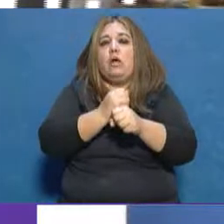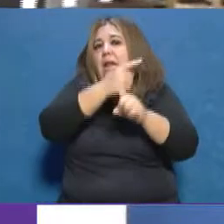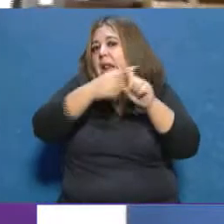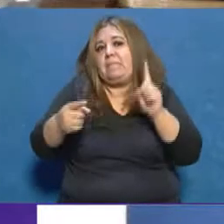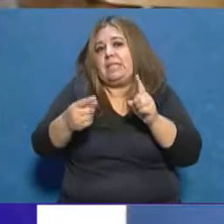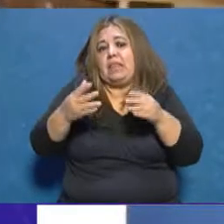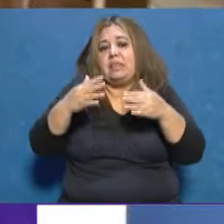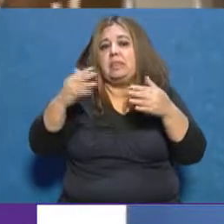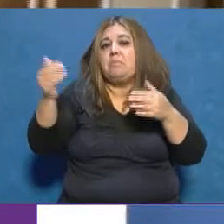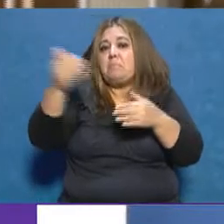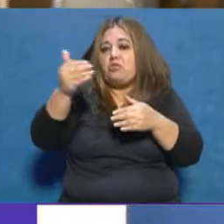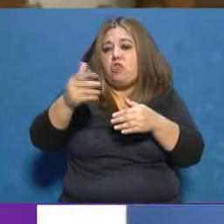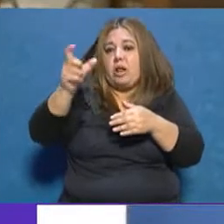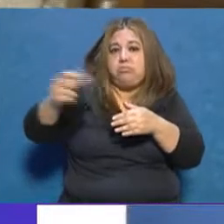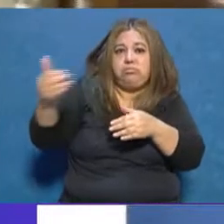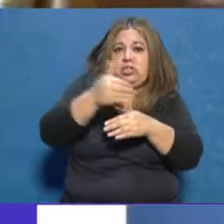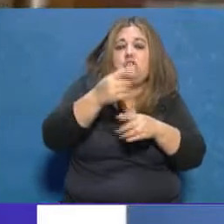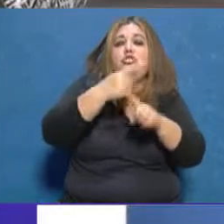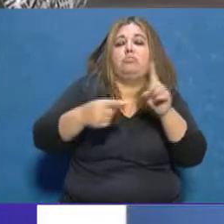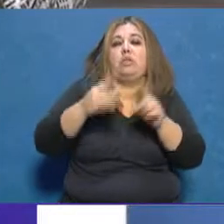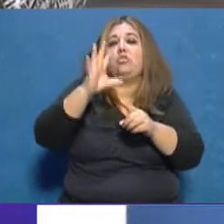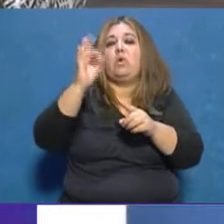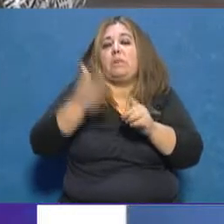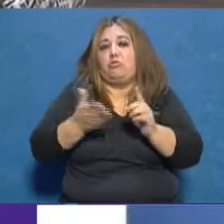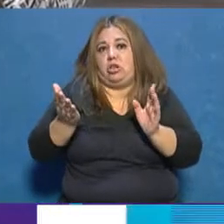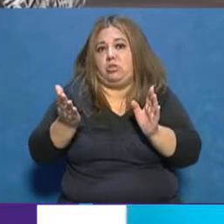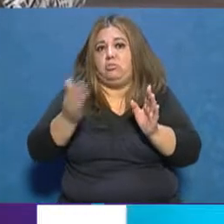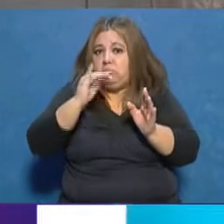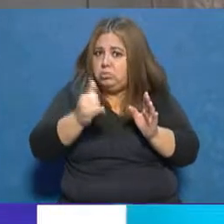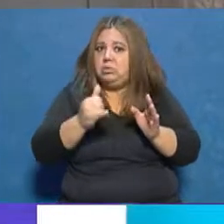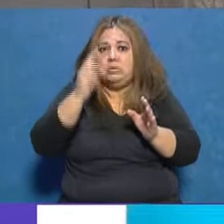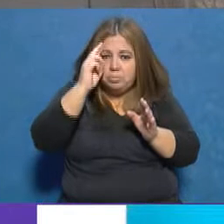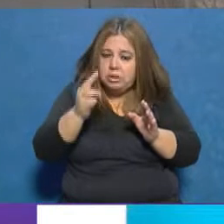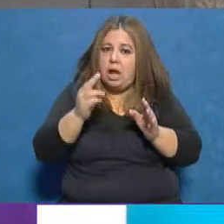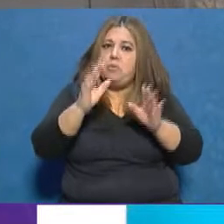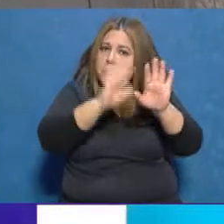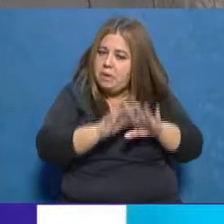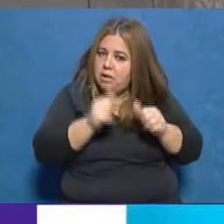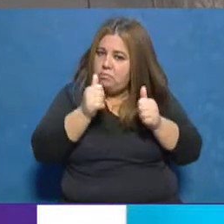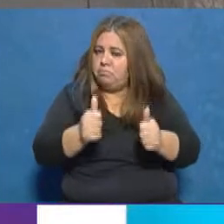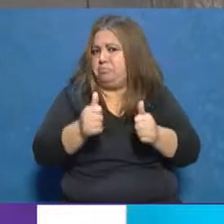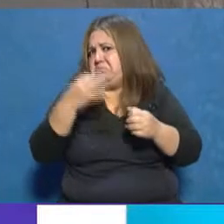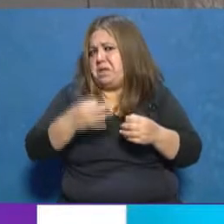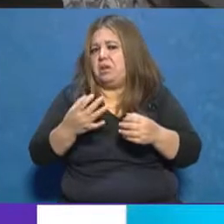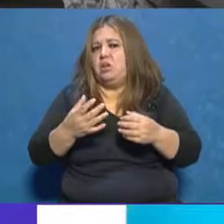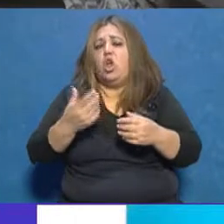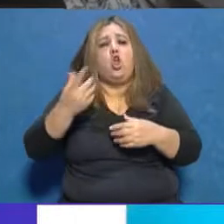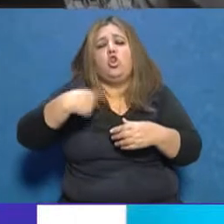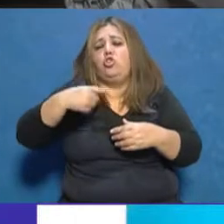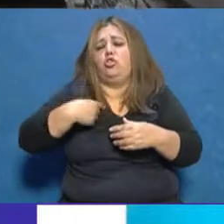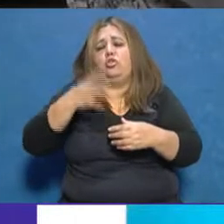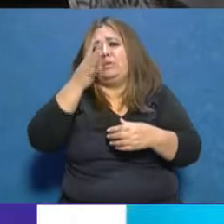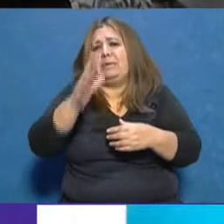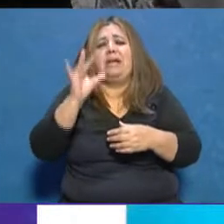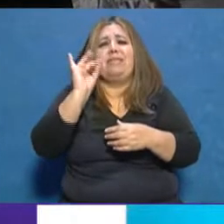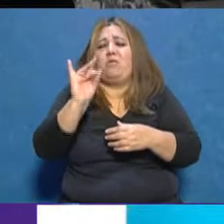empezar a tener un poco de movimiento, porque realmente estamos generando muchas deudas. Nos decía que se les han